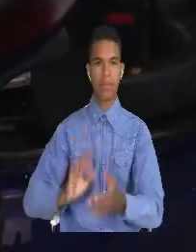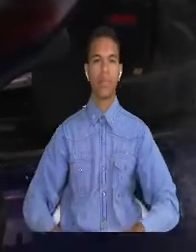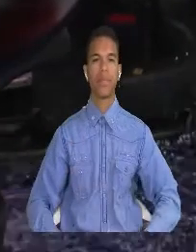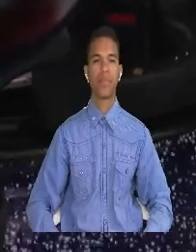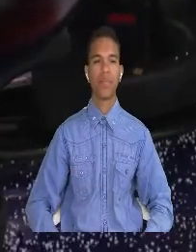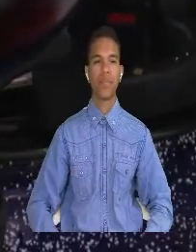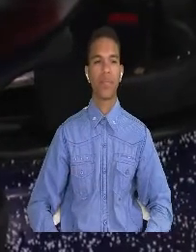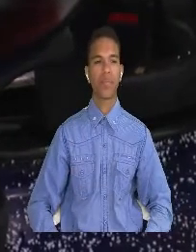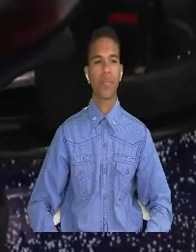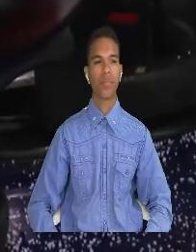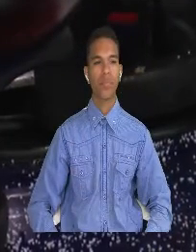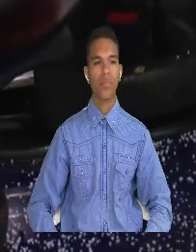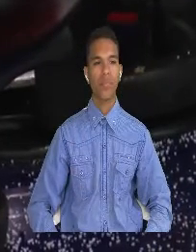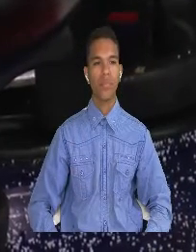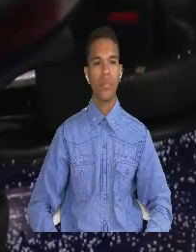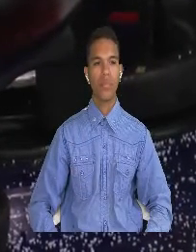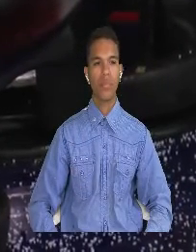Listo, voy a agregarle por acá